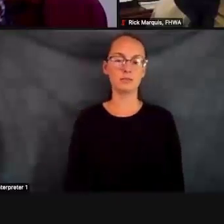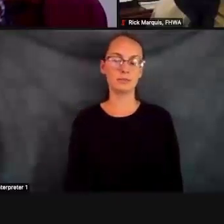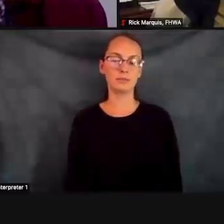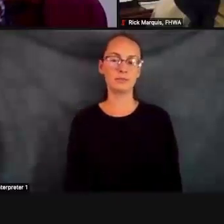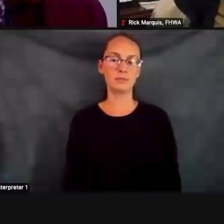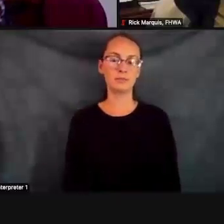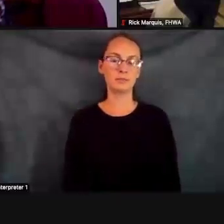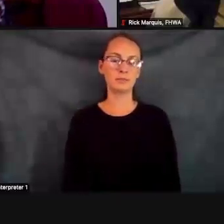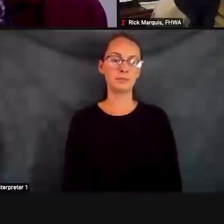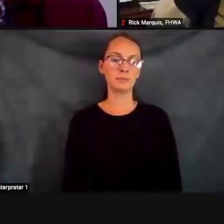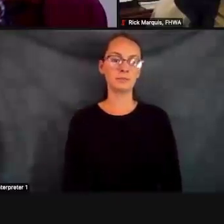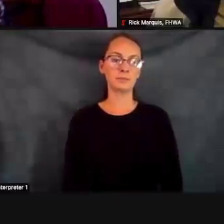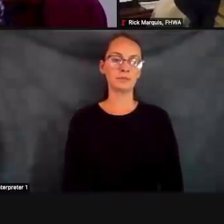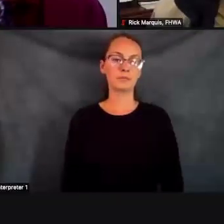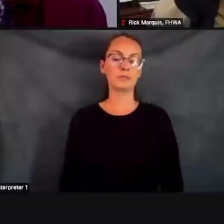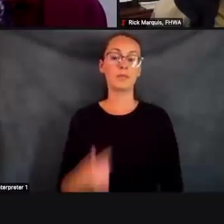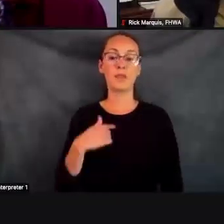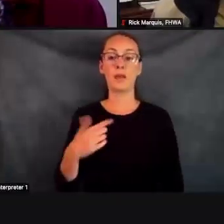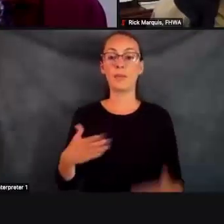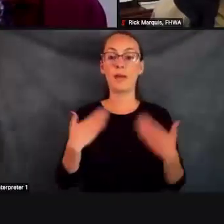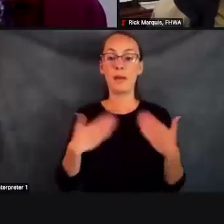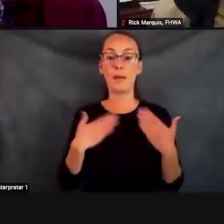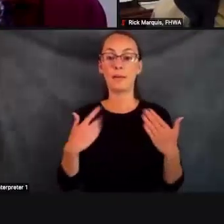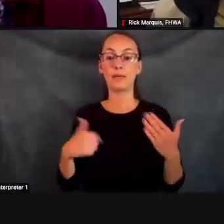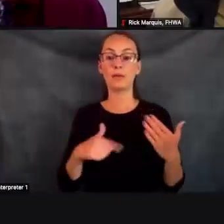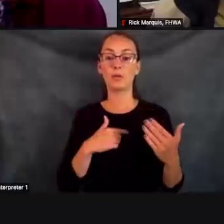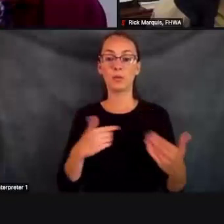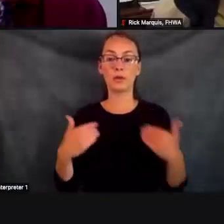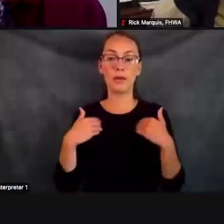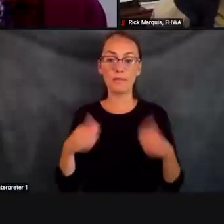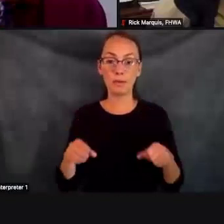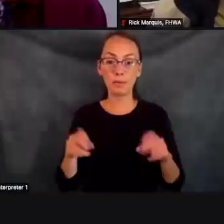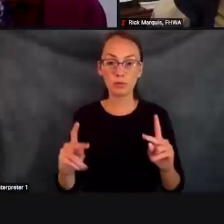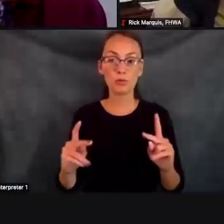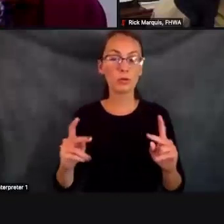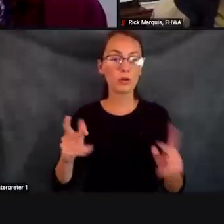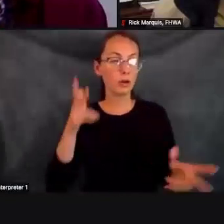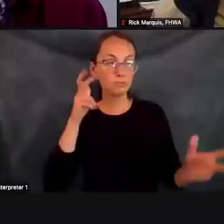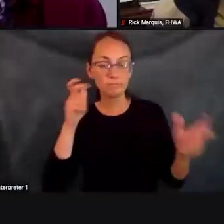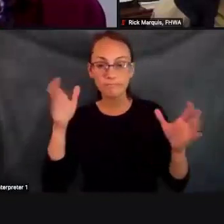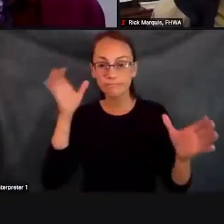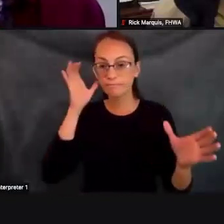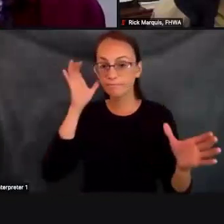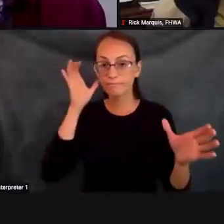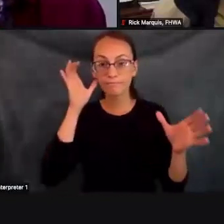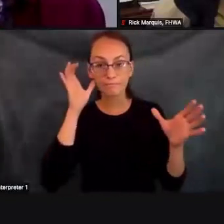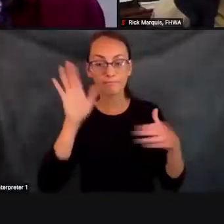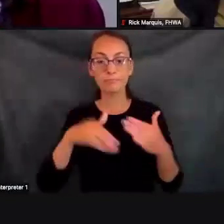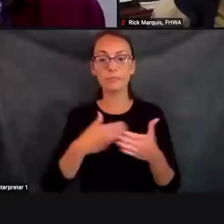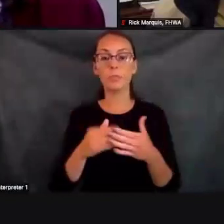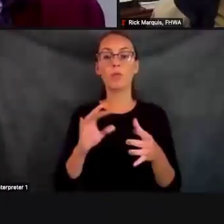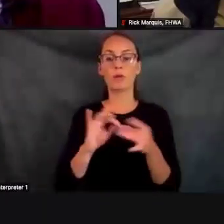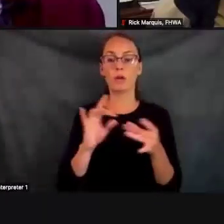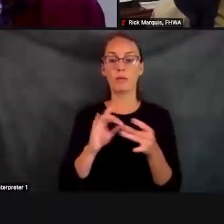consejero en el pueblo de Skaneapolis y mi apellido se letrea